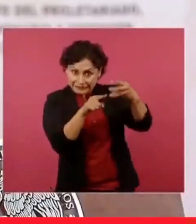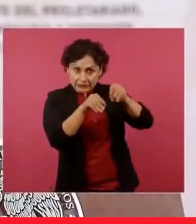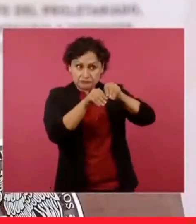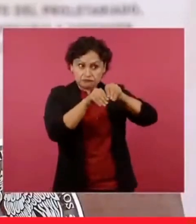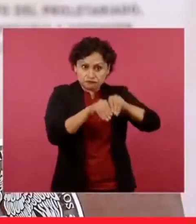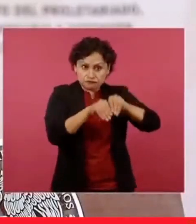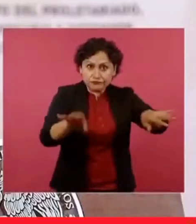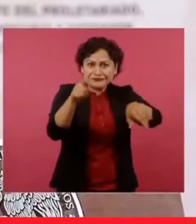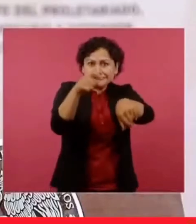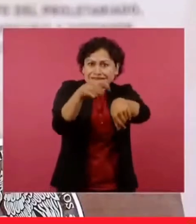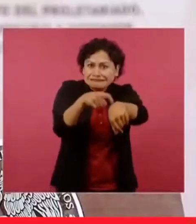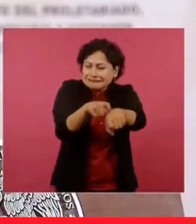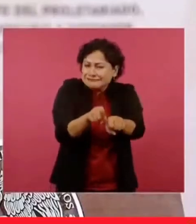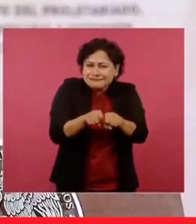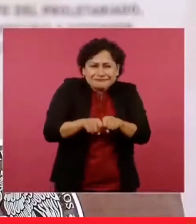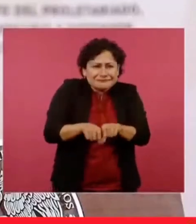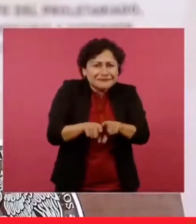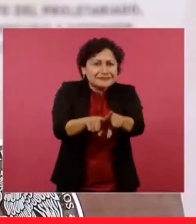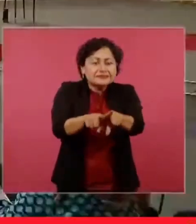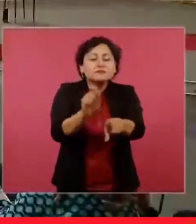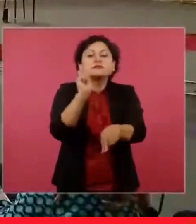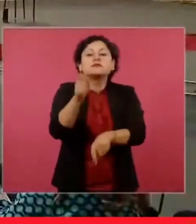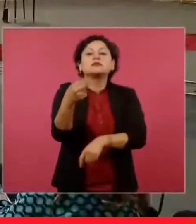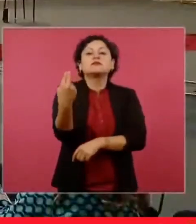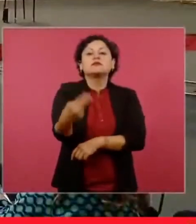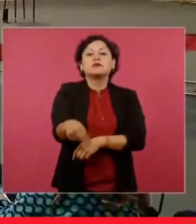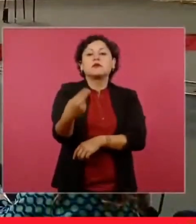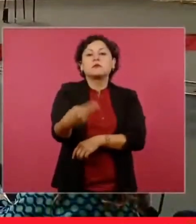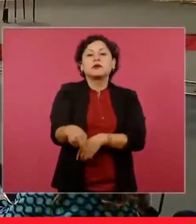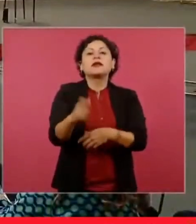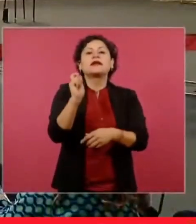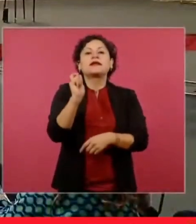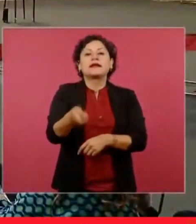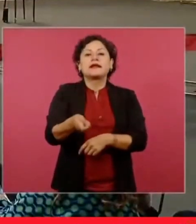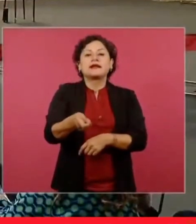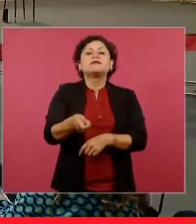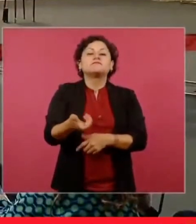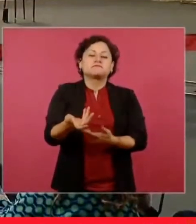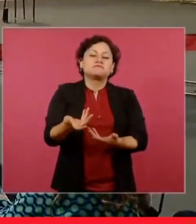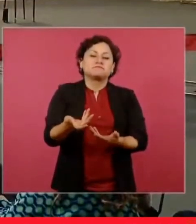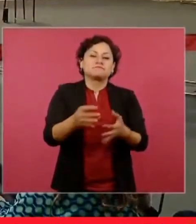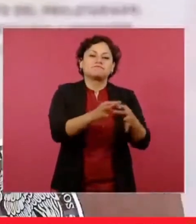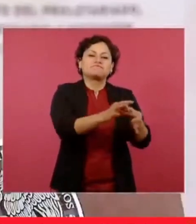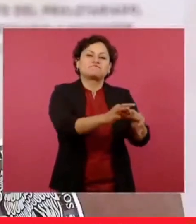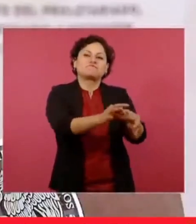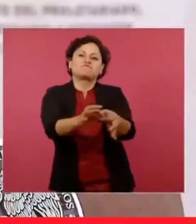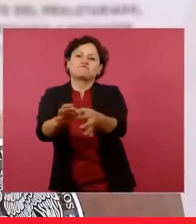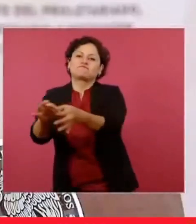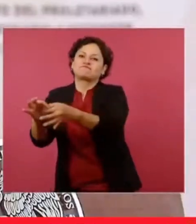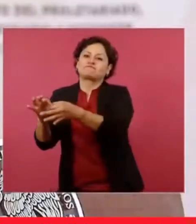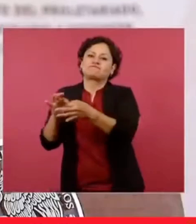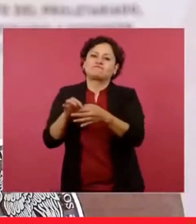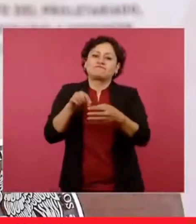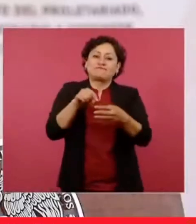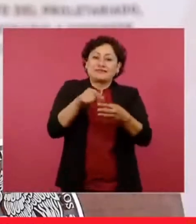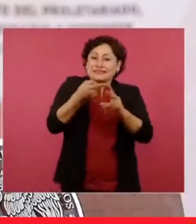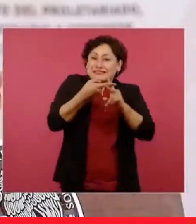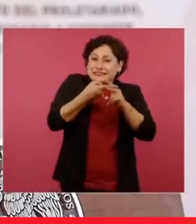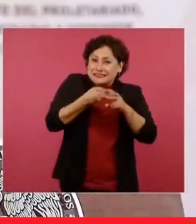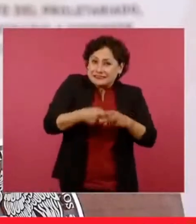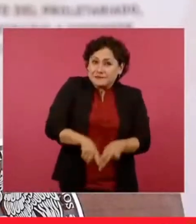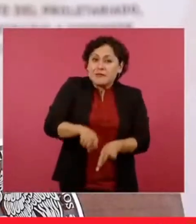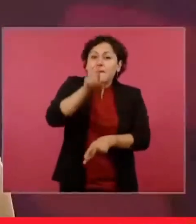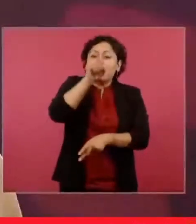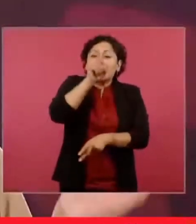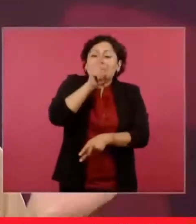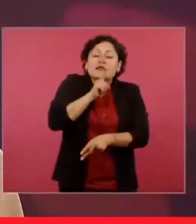publicados el mismo día. Se llama nado sincronizado, con el que da inicio una de las campañas de mentiras más grandes contra